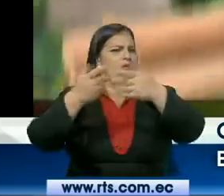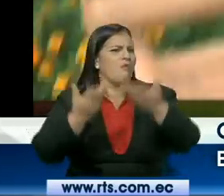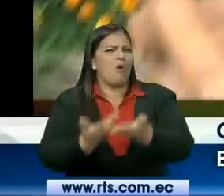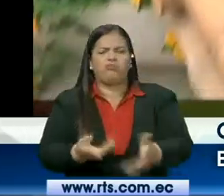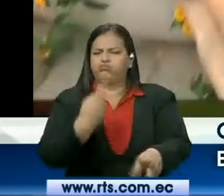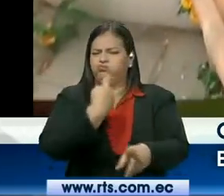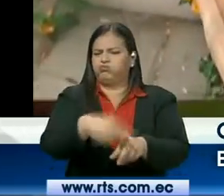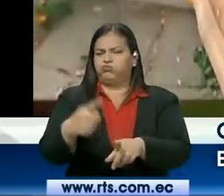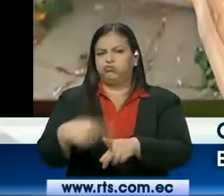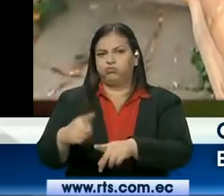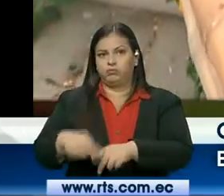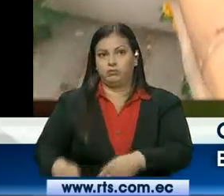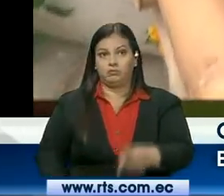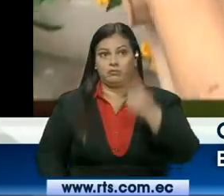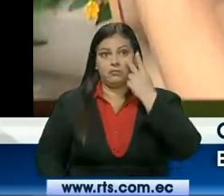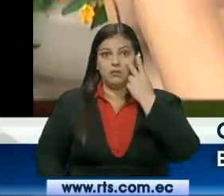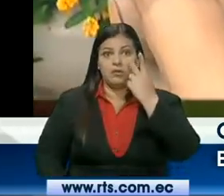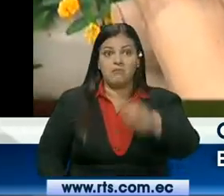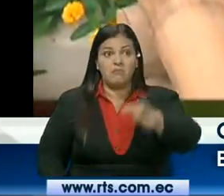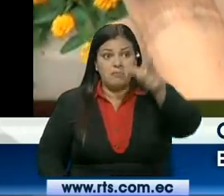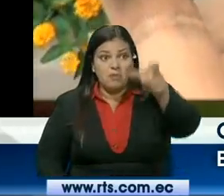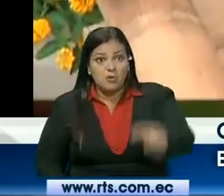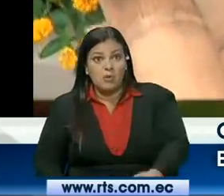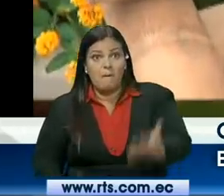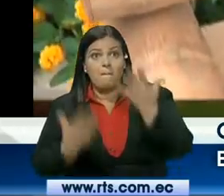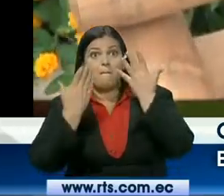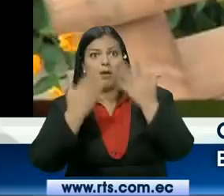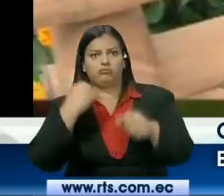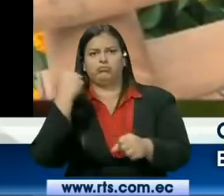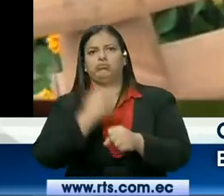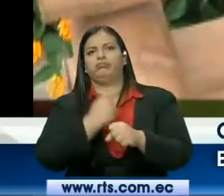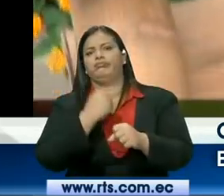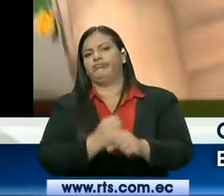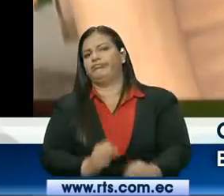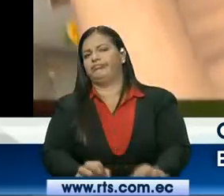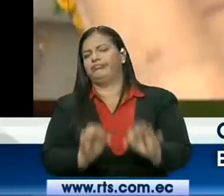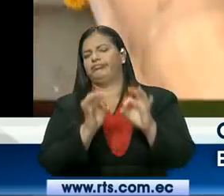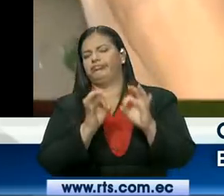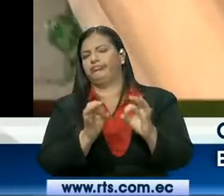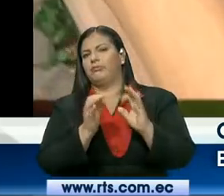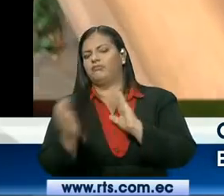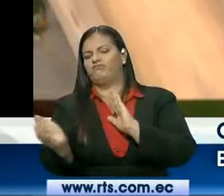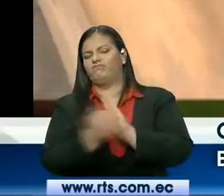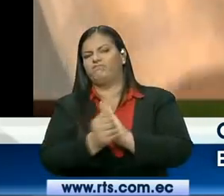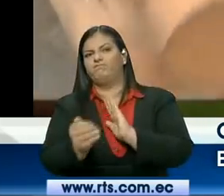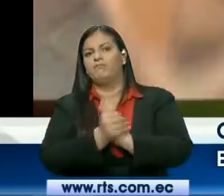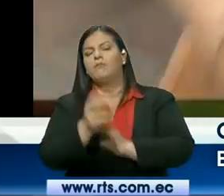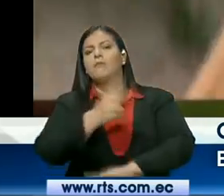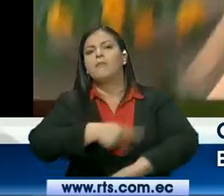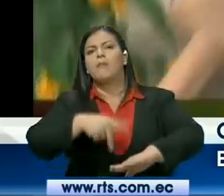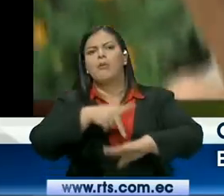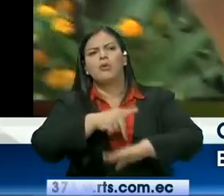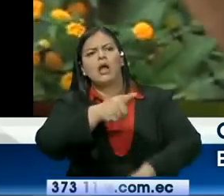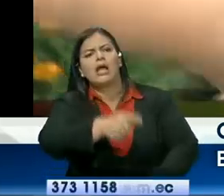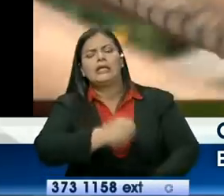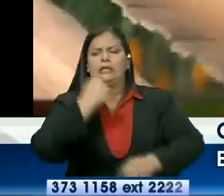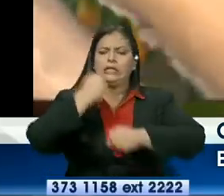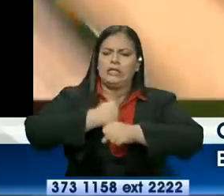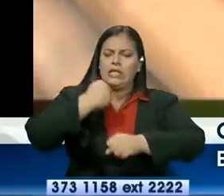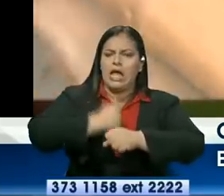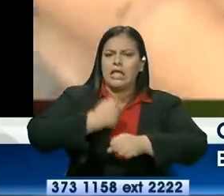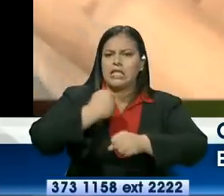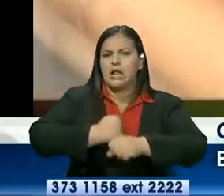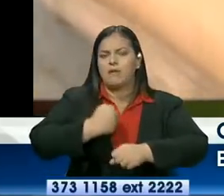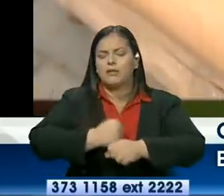ya existe alguien el cual con trabajo y paciencia va logrando que este árbol se vaya convirtiendo en un